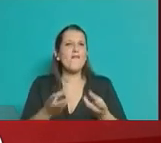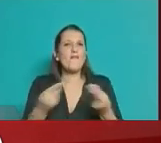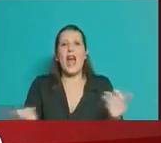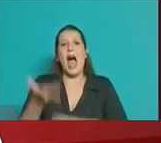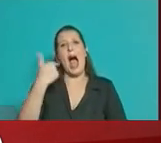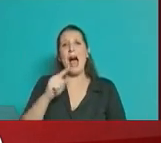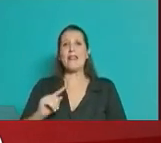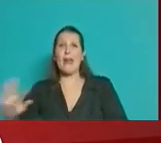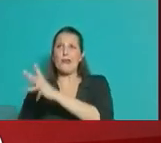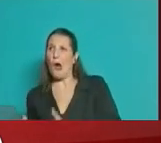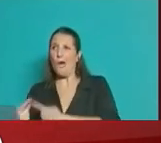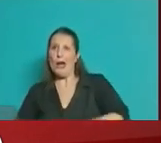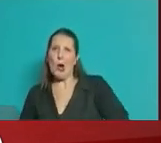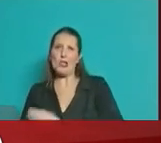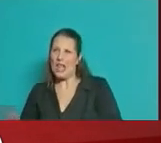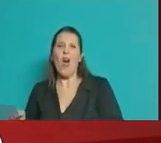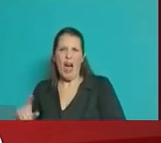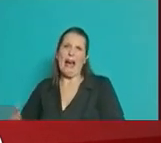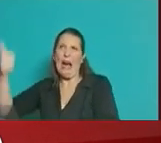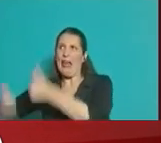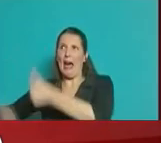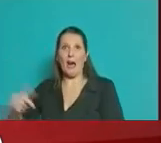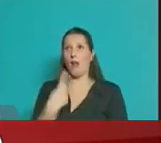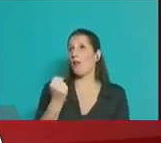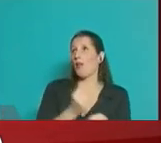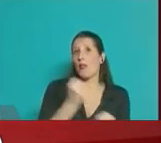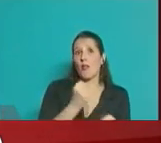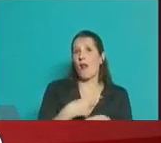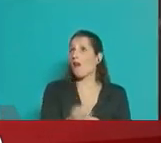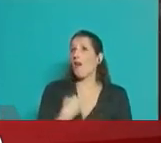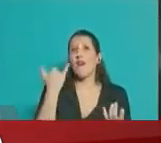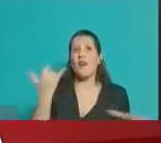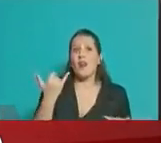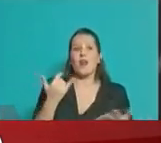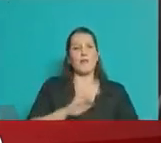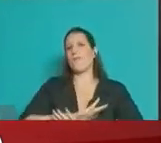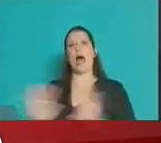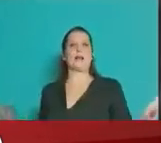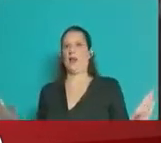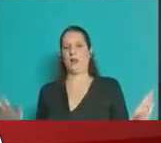salgan con la suya, mientras la enorme mayoría trabajamos para sacar este país adelante.